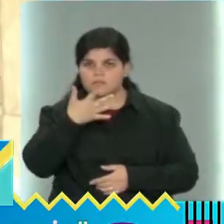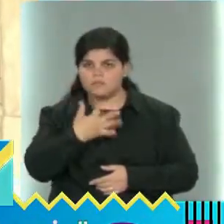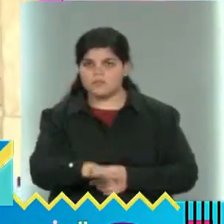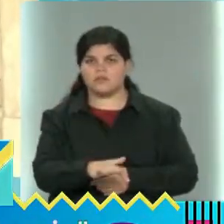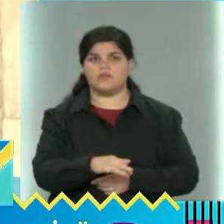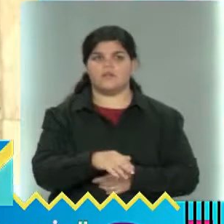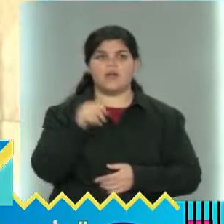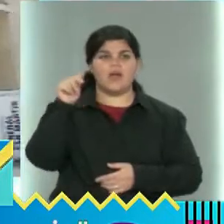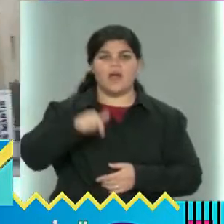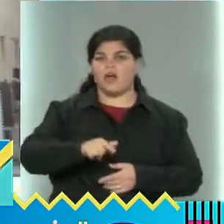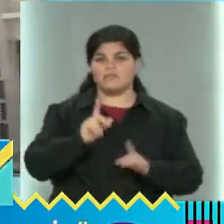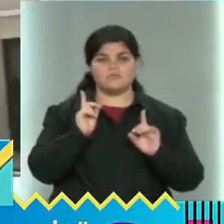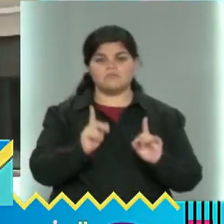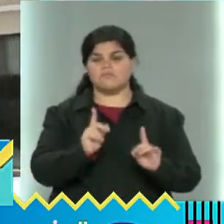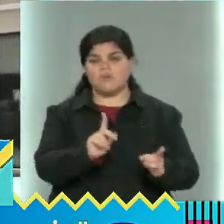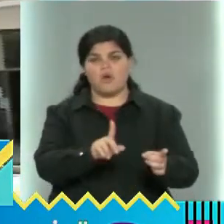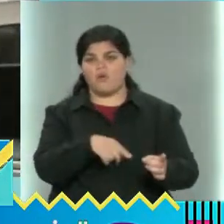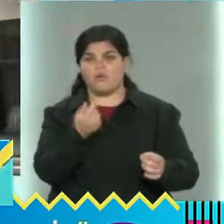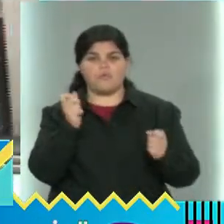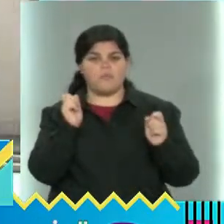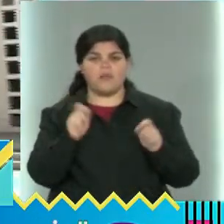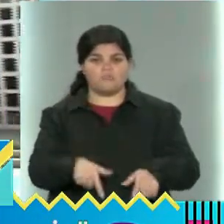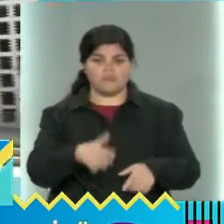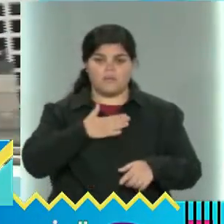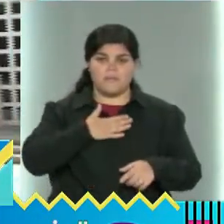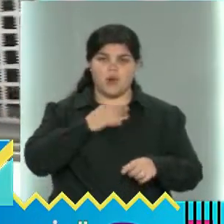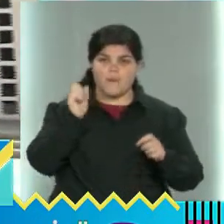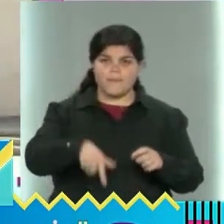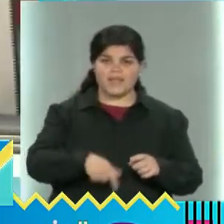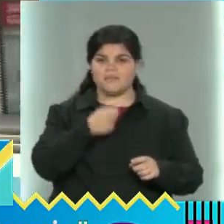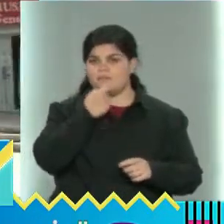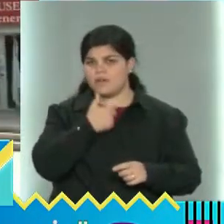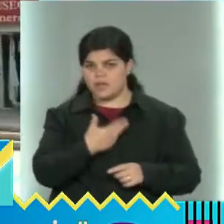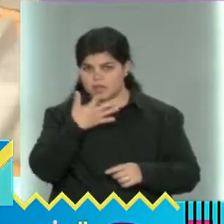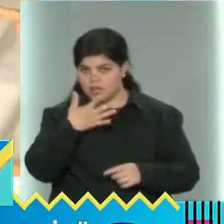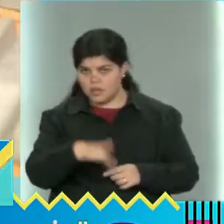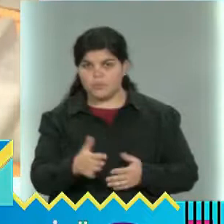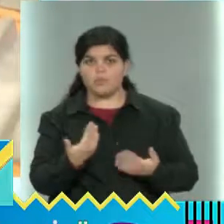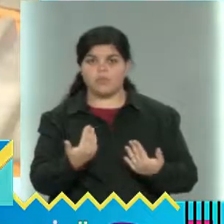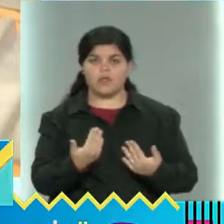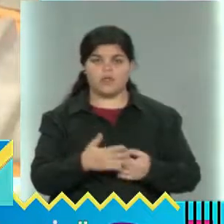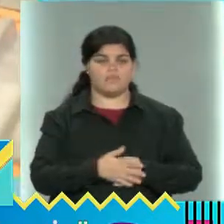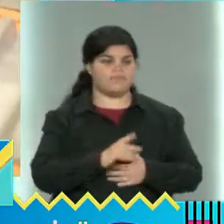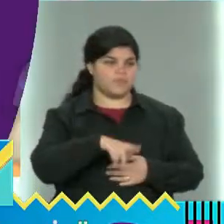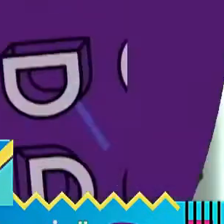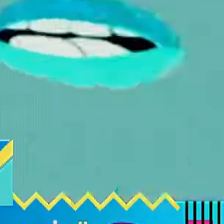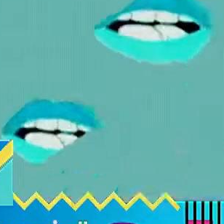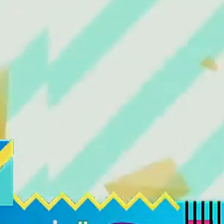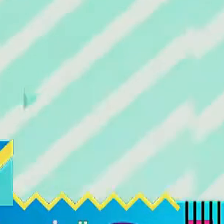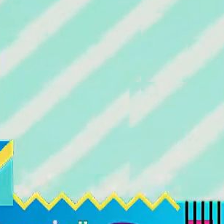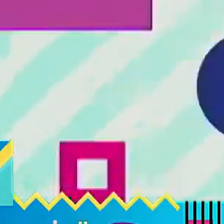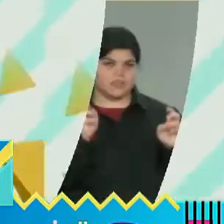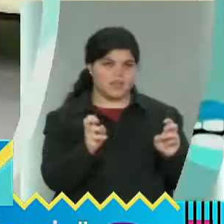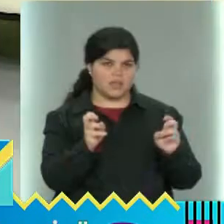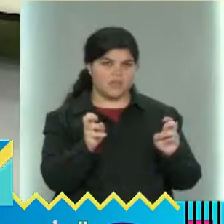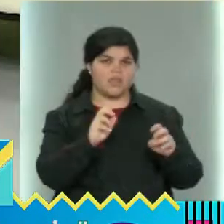todo el folclore sí tiene esa capacidad de simbolizar. Bien, después voy a volver a esto de la música y el folclore y la